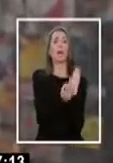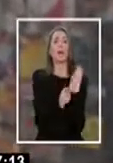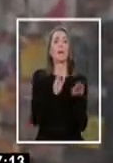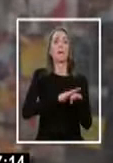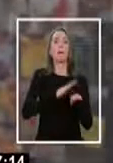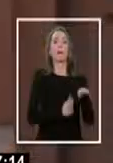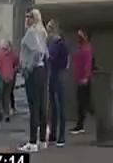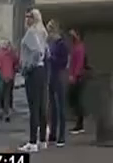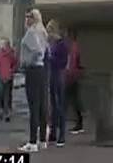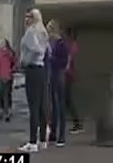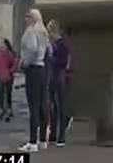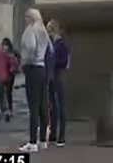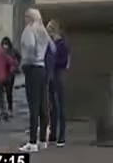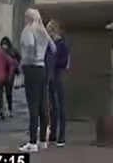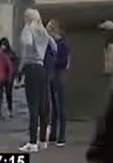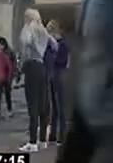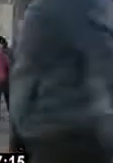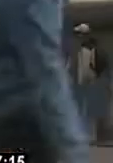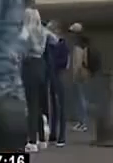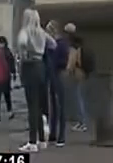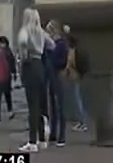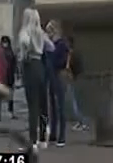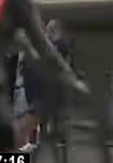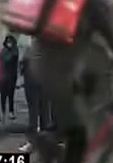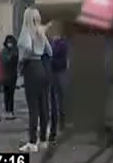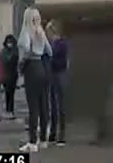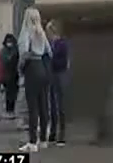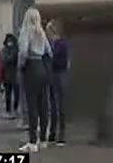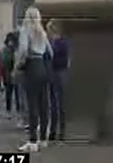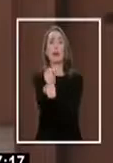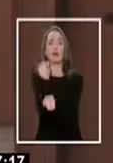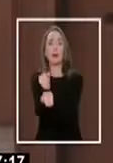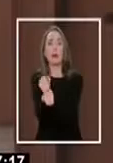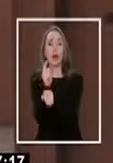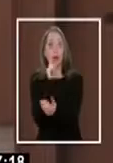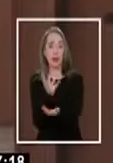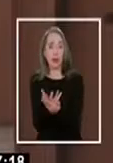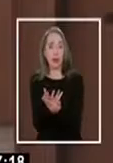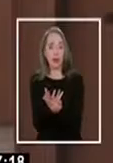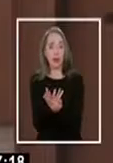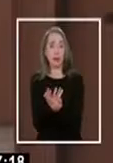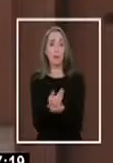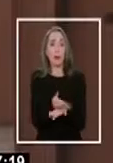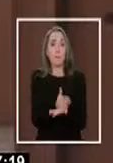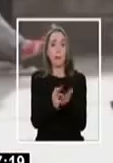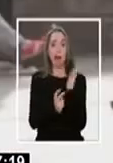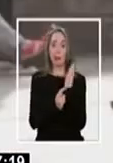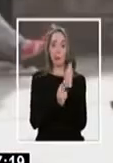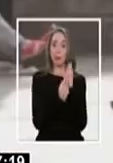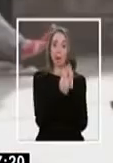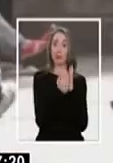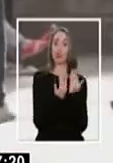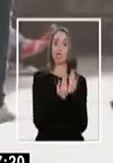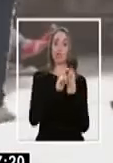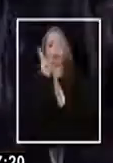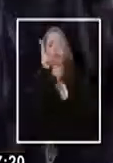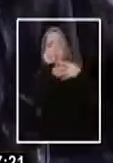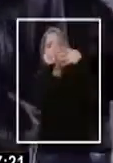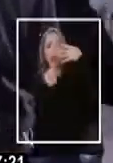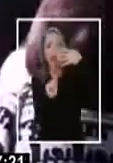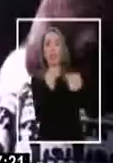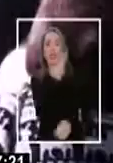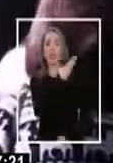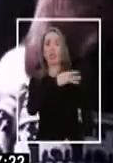que existen. Entre las respuestas que incluyen modificar el desconfinamiento y las cuarentenas dinámicas está la